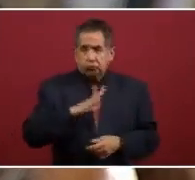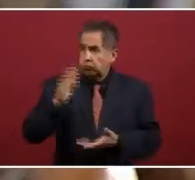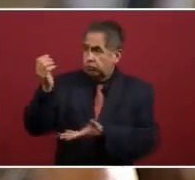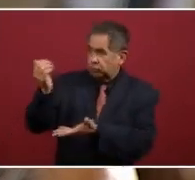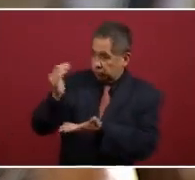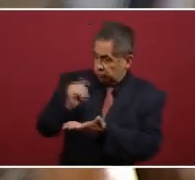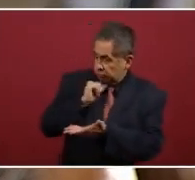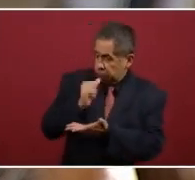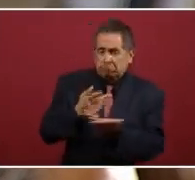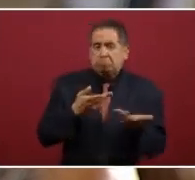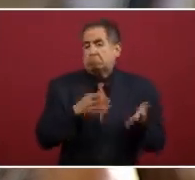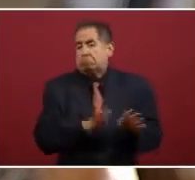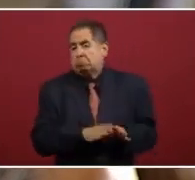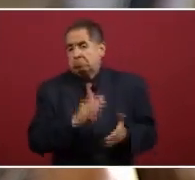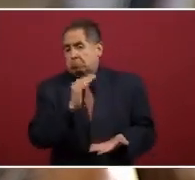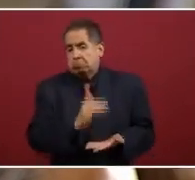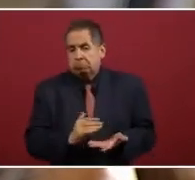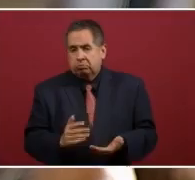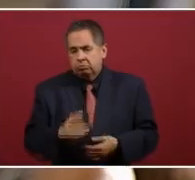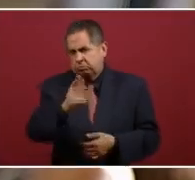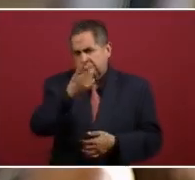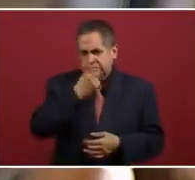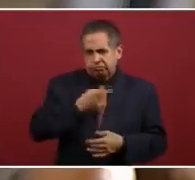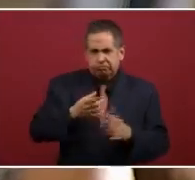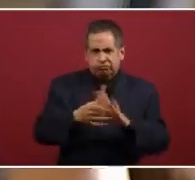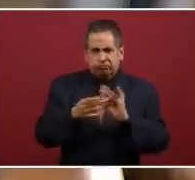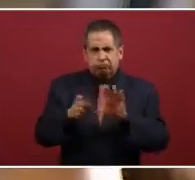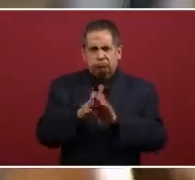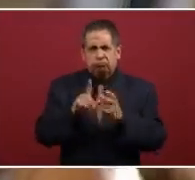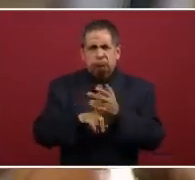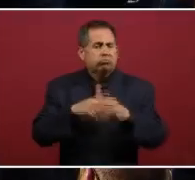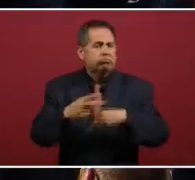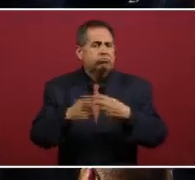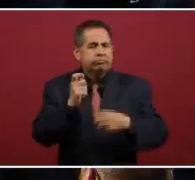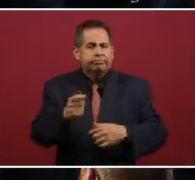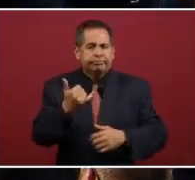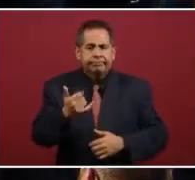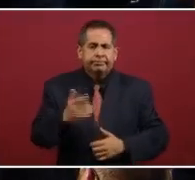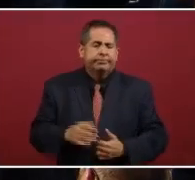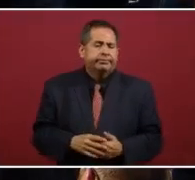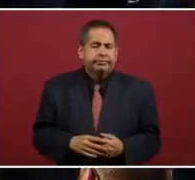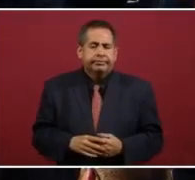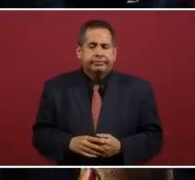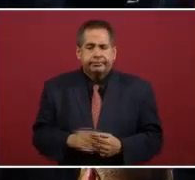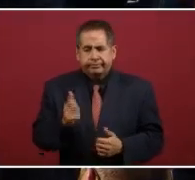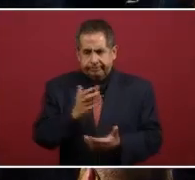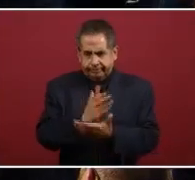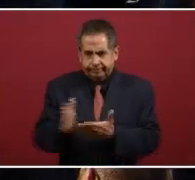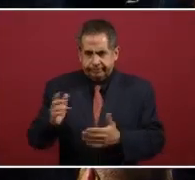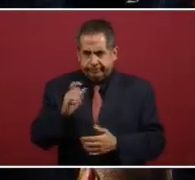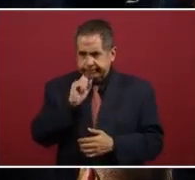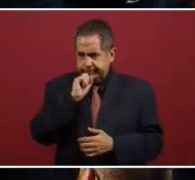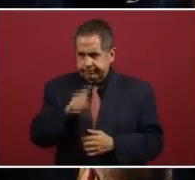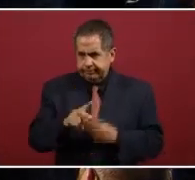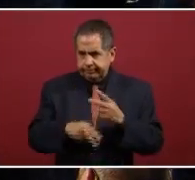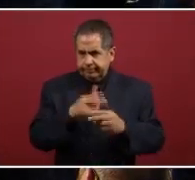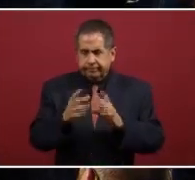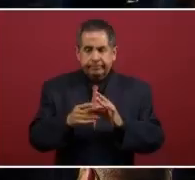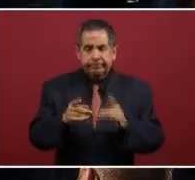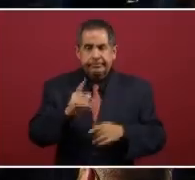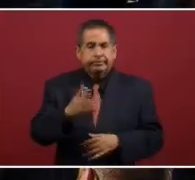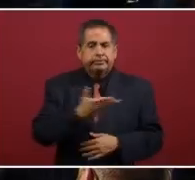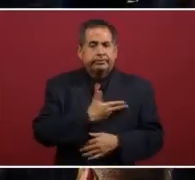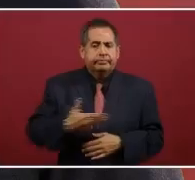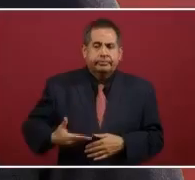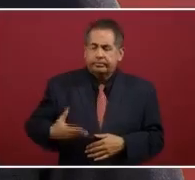Nos gustaría saber qué nos puede comentar al respecto. Y bueno, por otro lado, también el presidente de